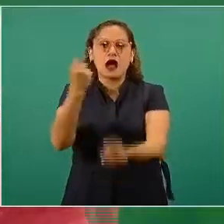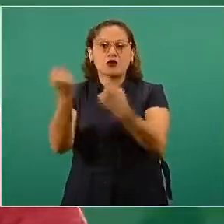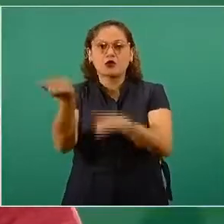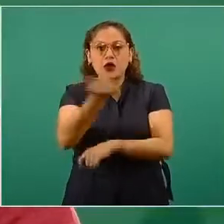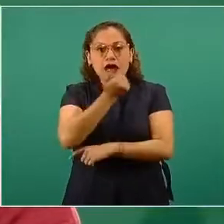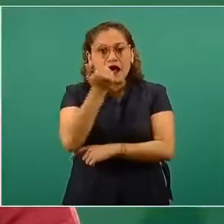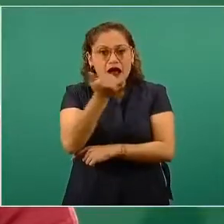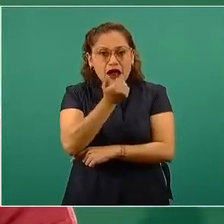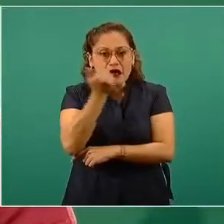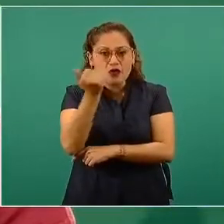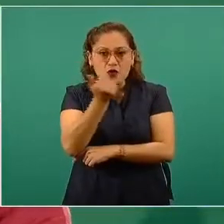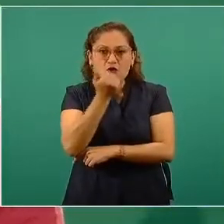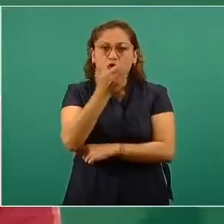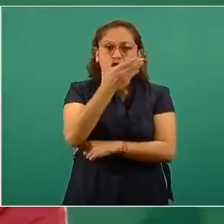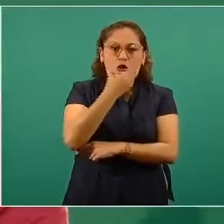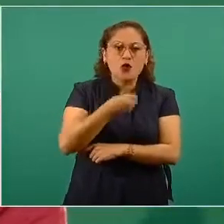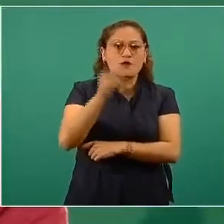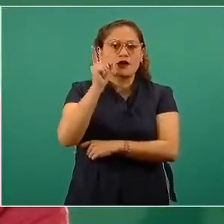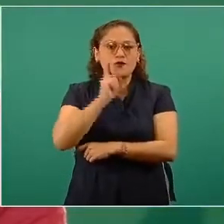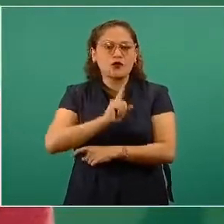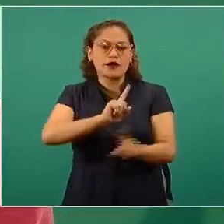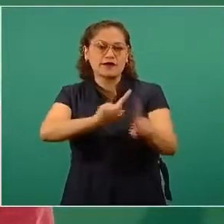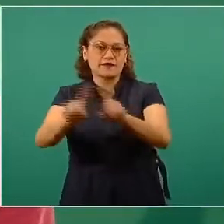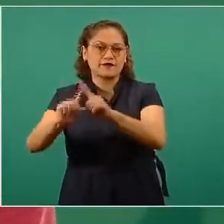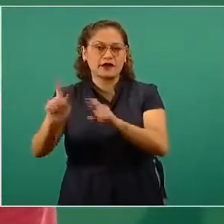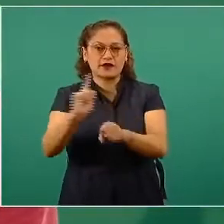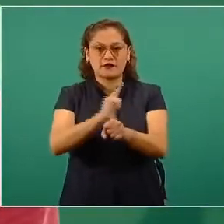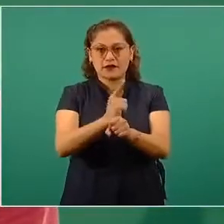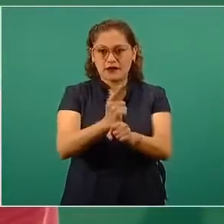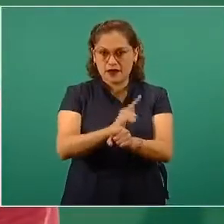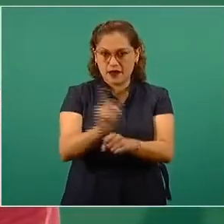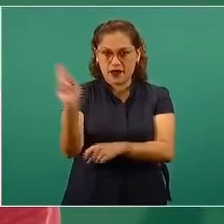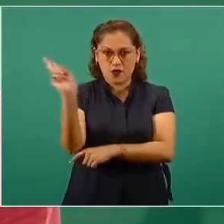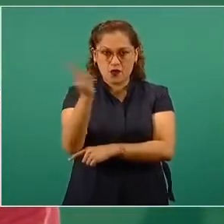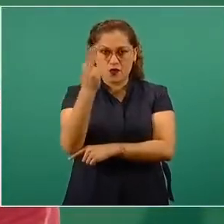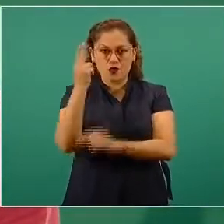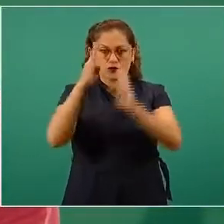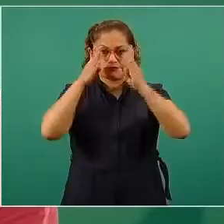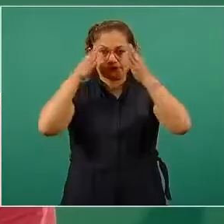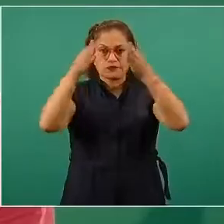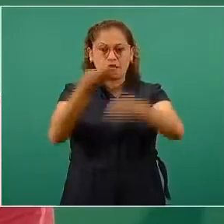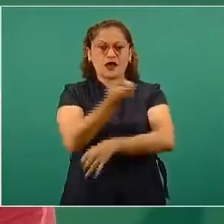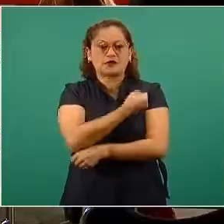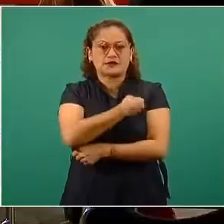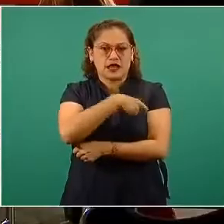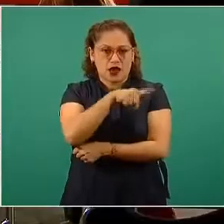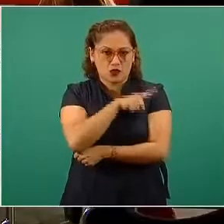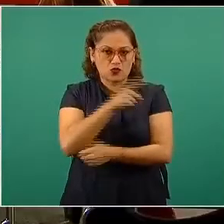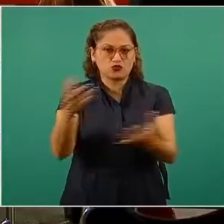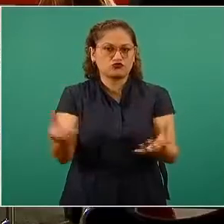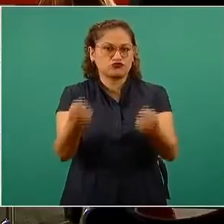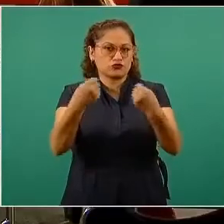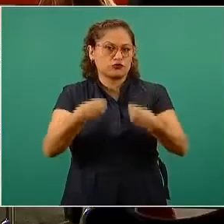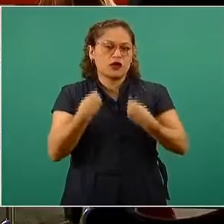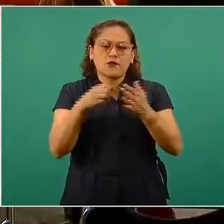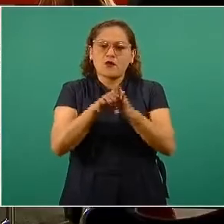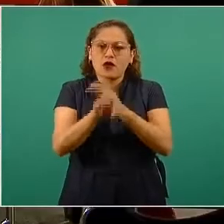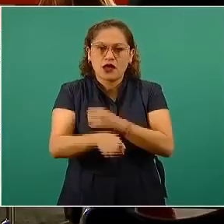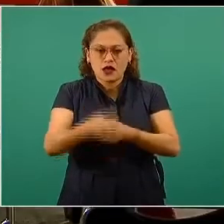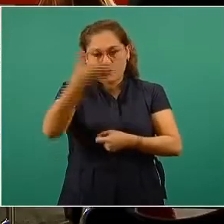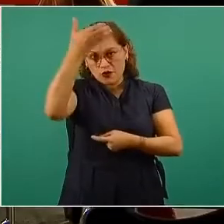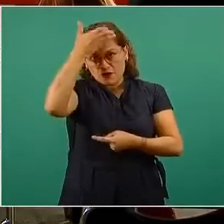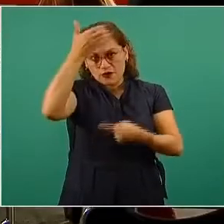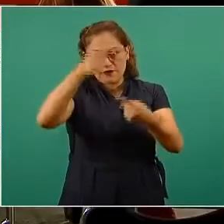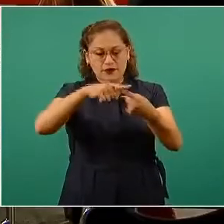las distintas carreras o profesiones que tienen que ver con ciencias de la salud, ciencias de la vida, enfermería,